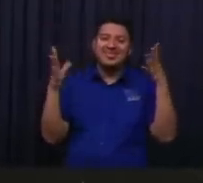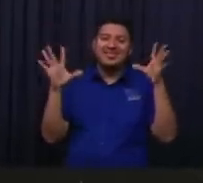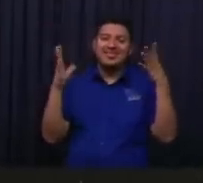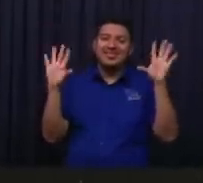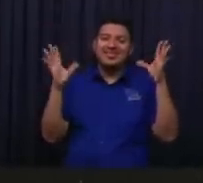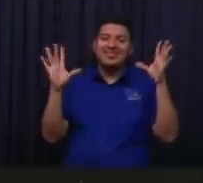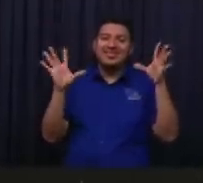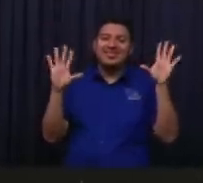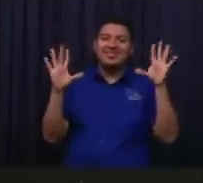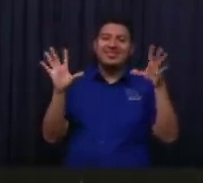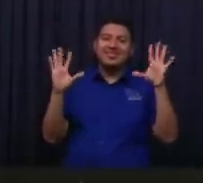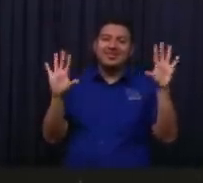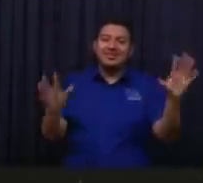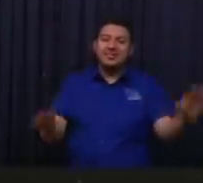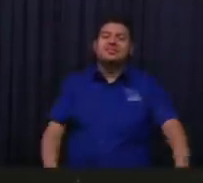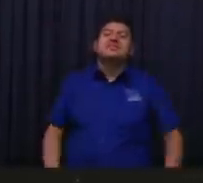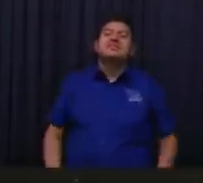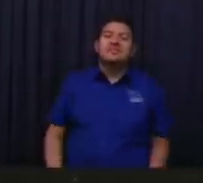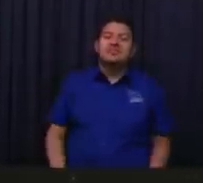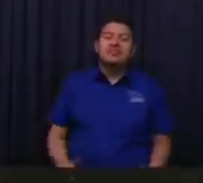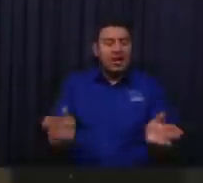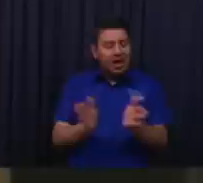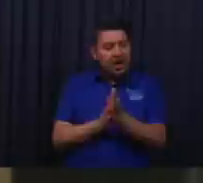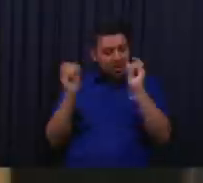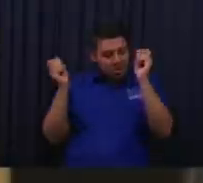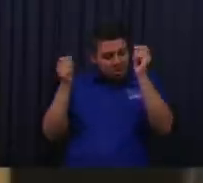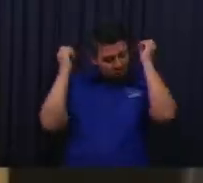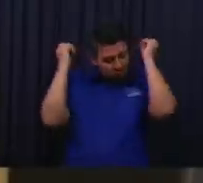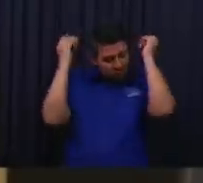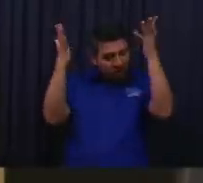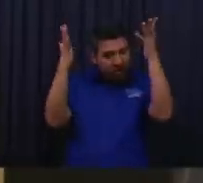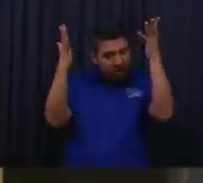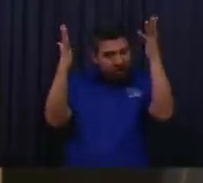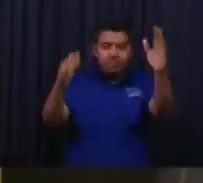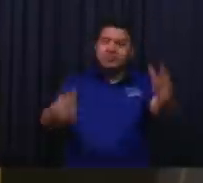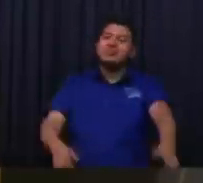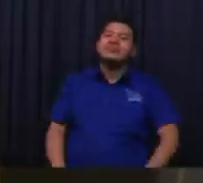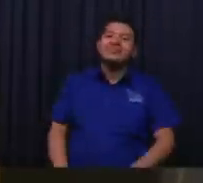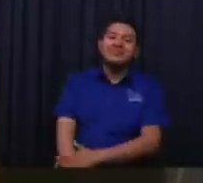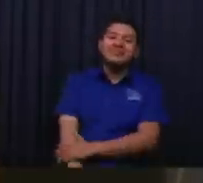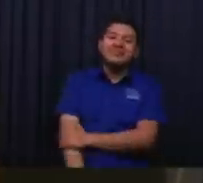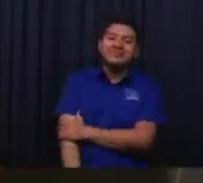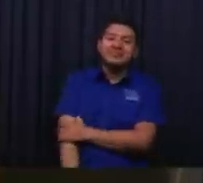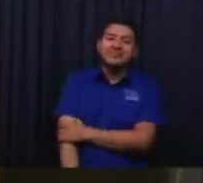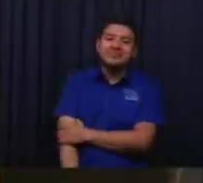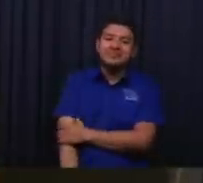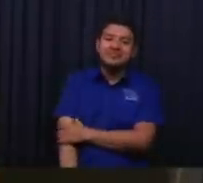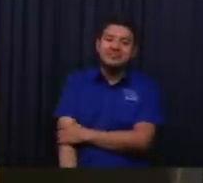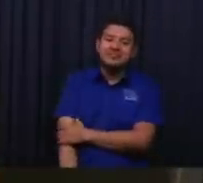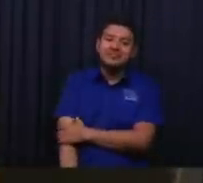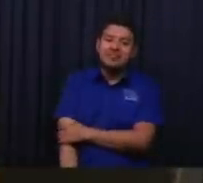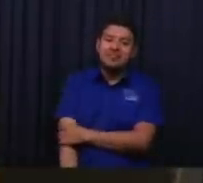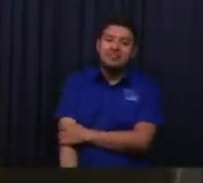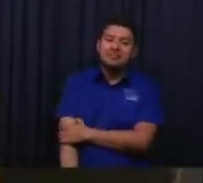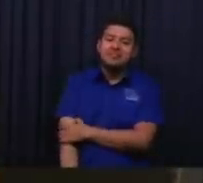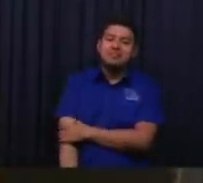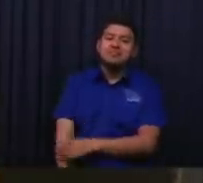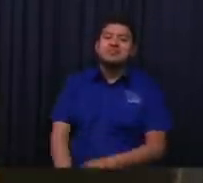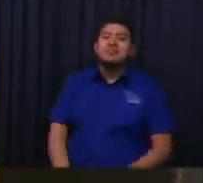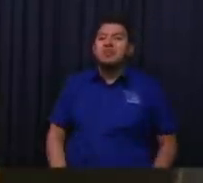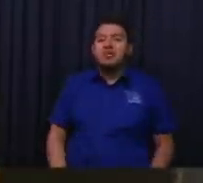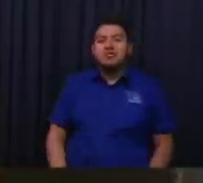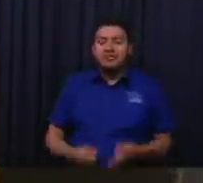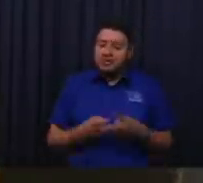a Dios. Aleluya. Bueno, hasta aquí sí creo que me había quedado. Entonces ahora